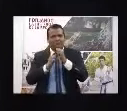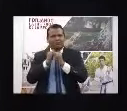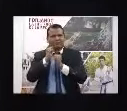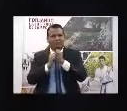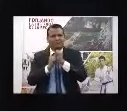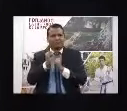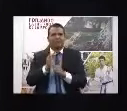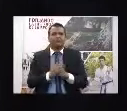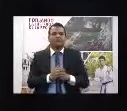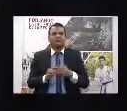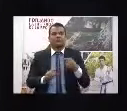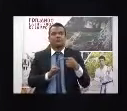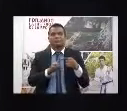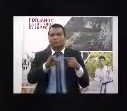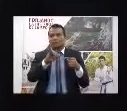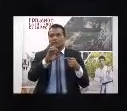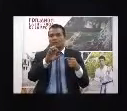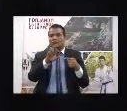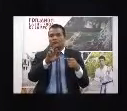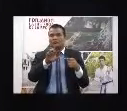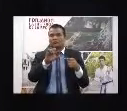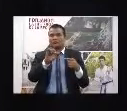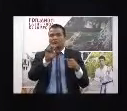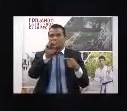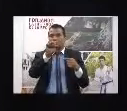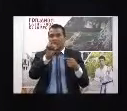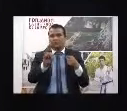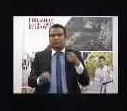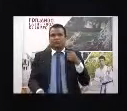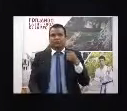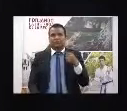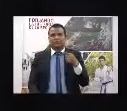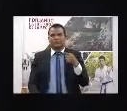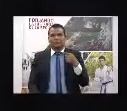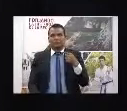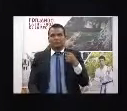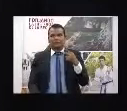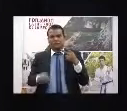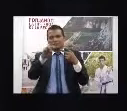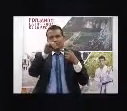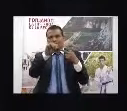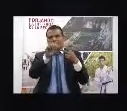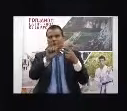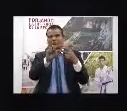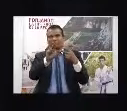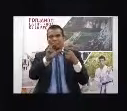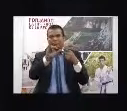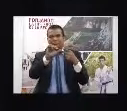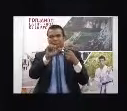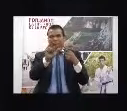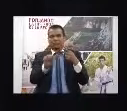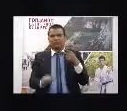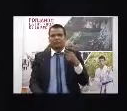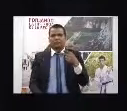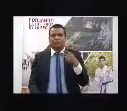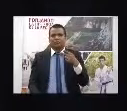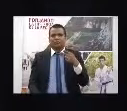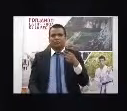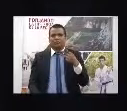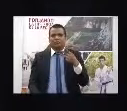industriales. Yerlin Dayana Álvarez Posada. María Alejandra Bolaños